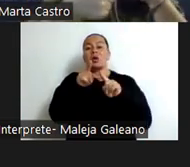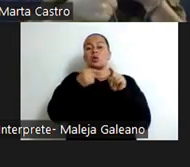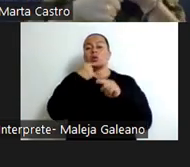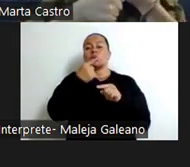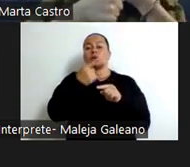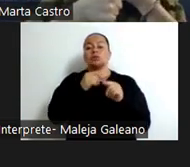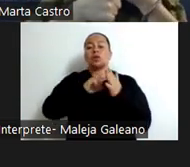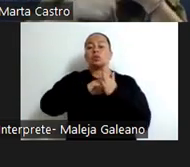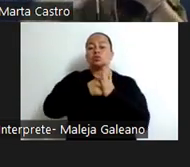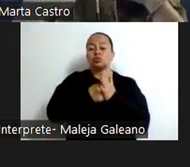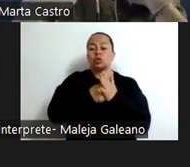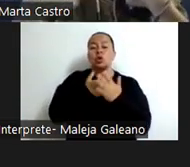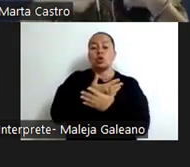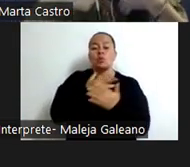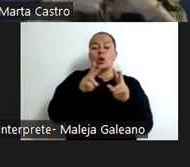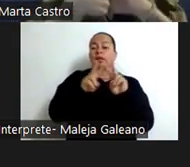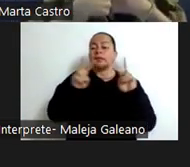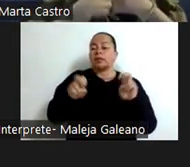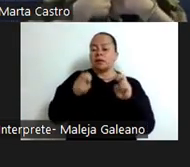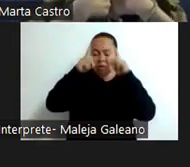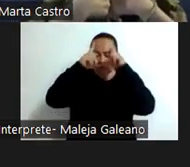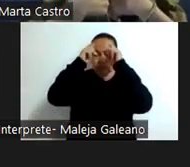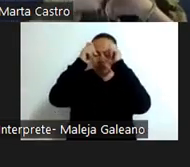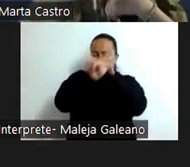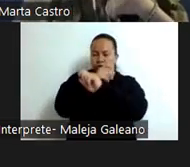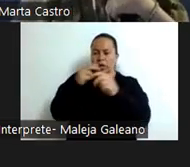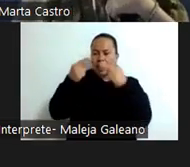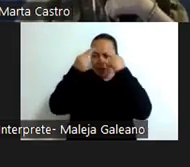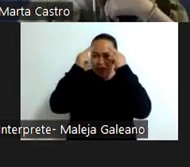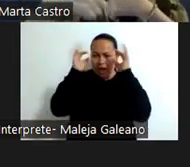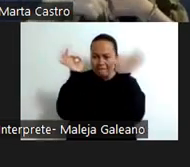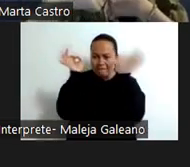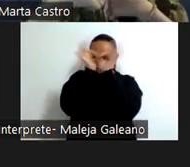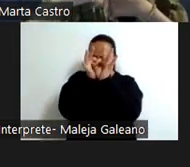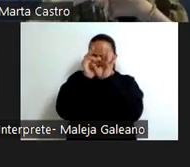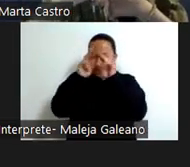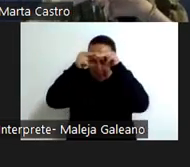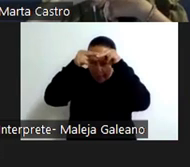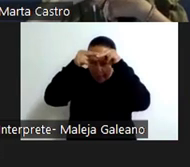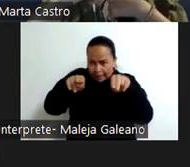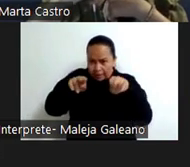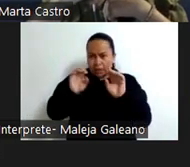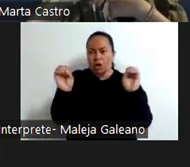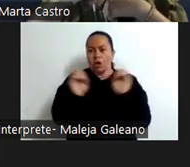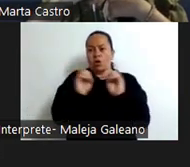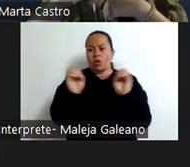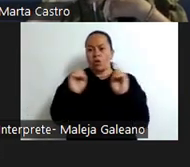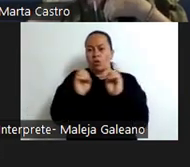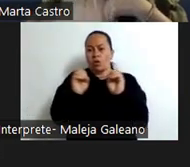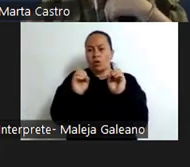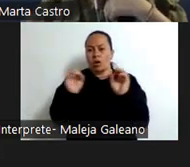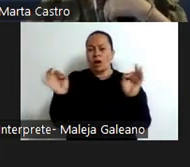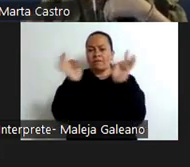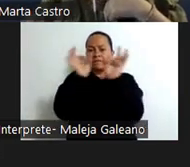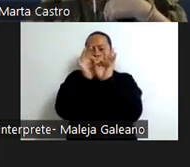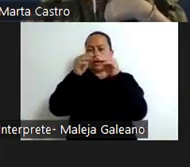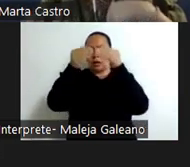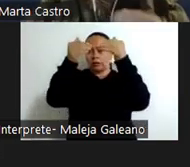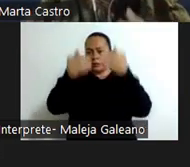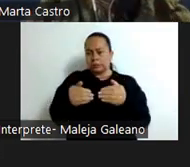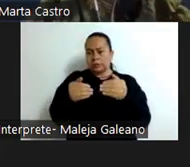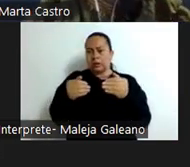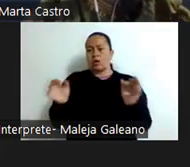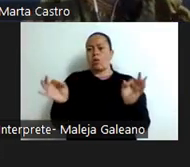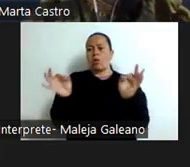un tema que debe ser analizado con enfoque de género ni menciona el enfoque de discapacidad o el enfoque de